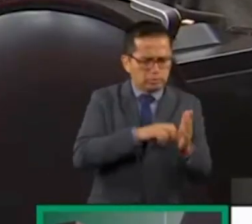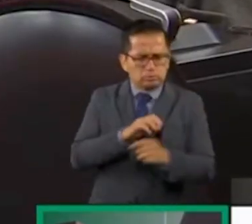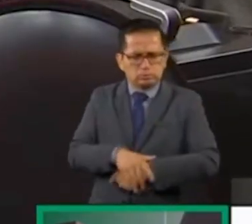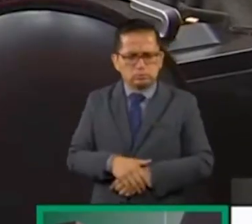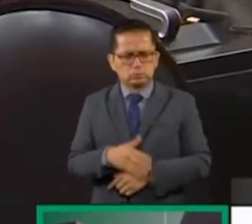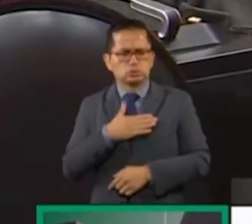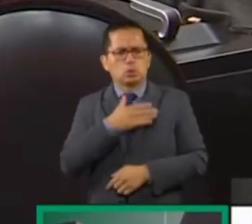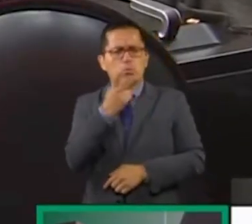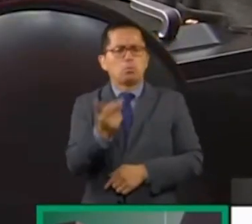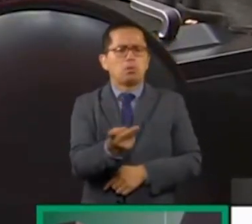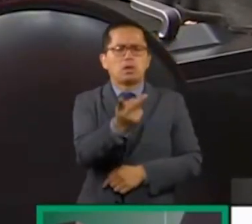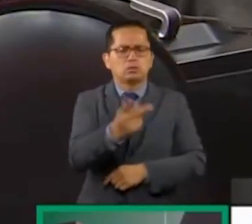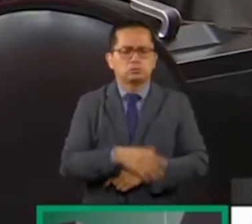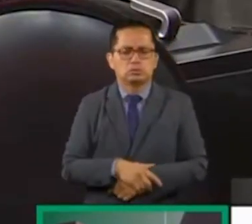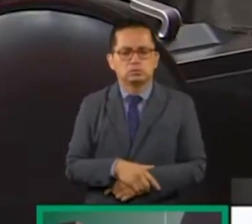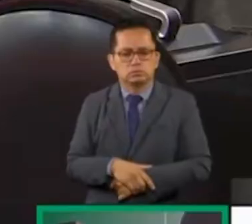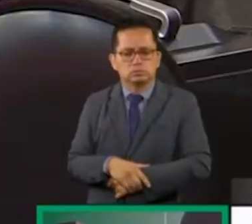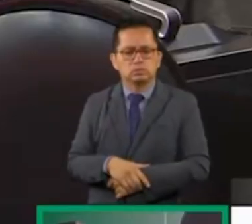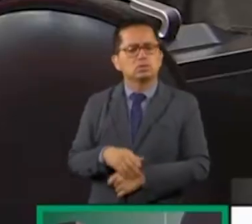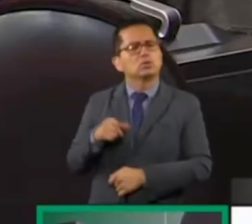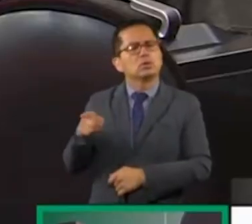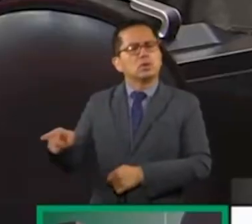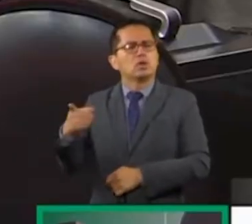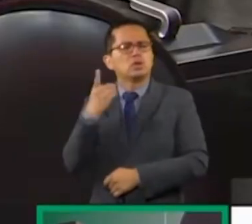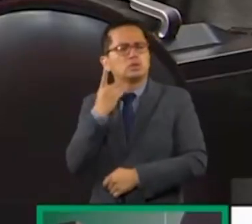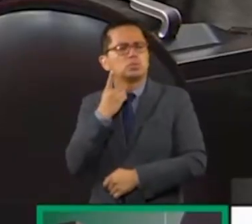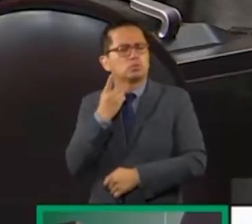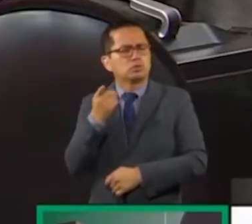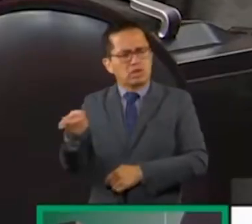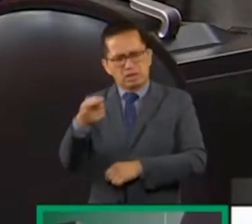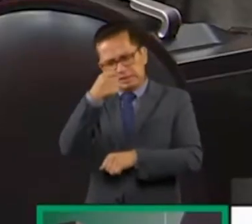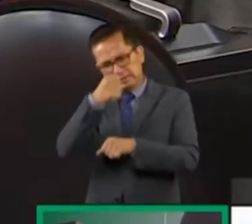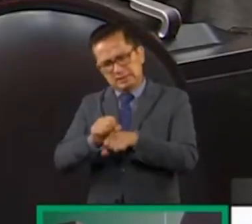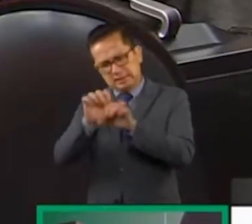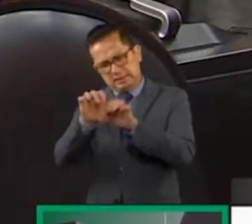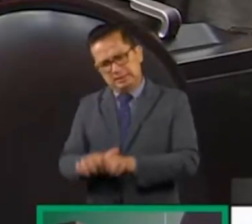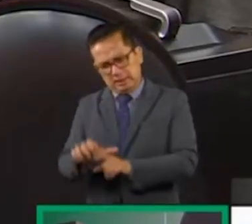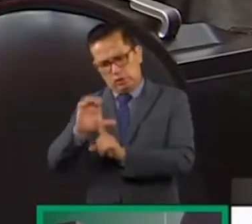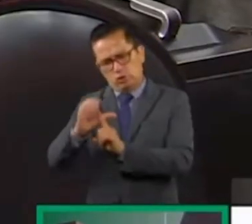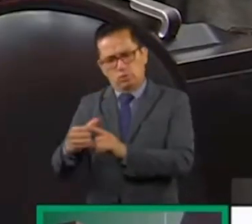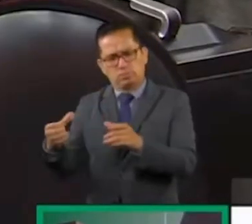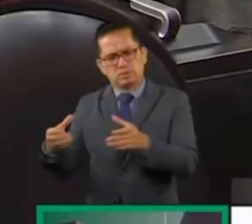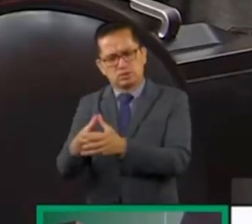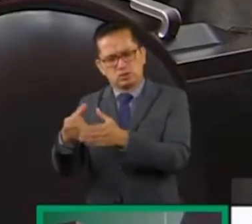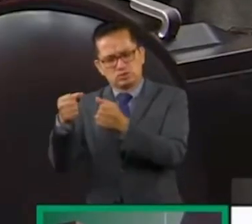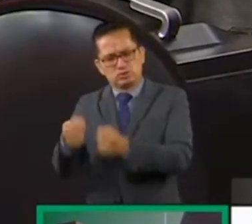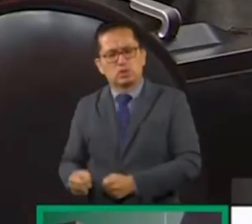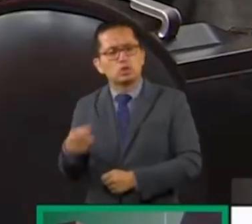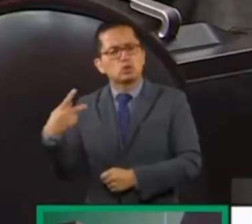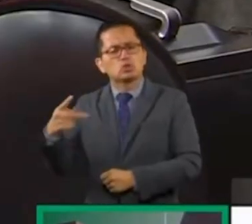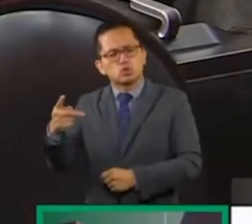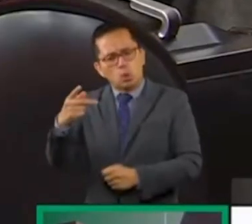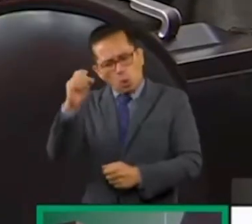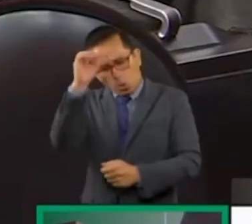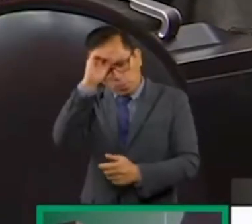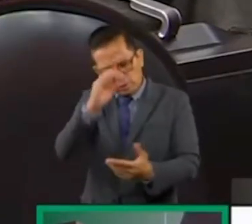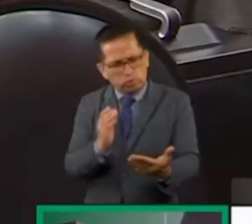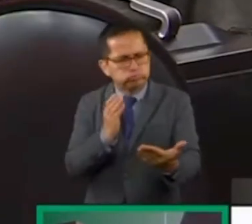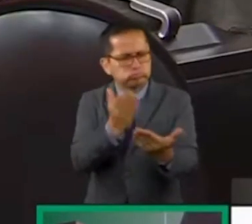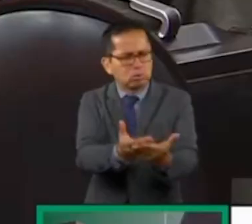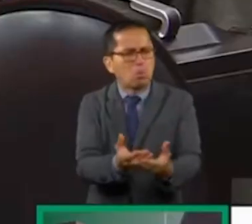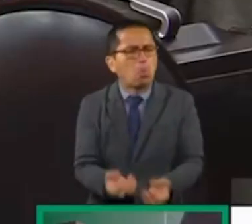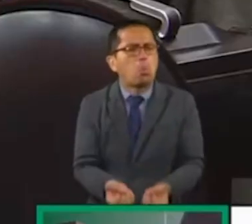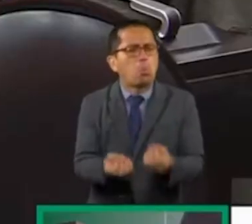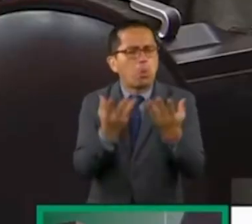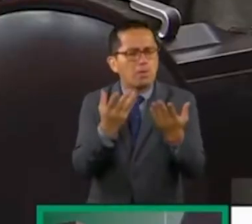¿cuántas observaciones presentó este diputado secretario de la Comisión de Seguridad y de Justicia ante la